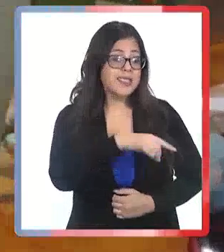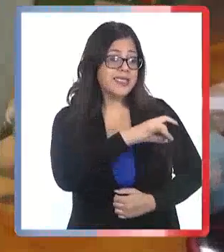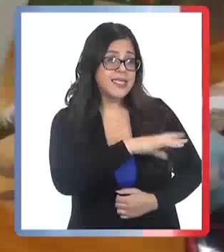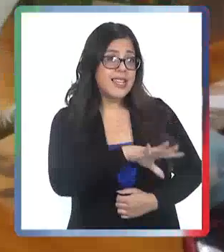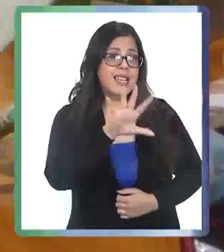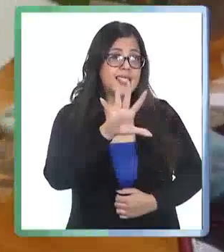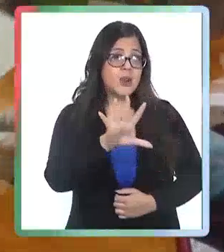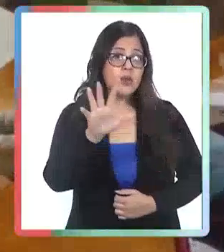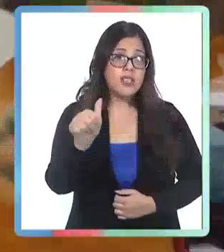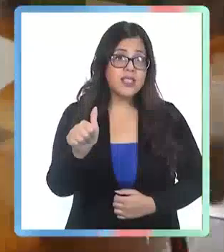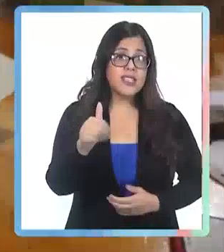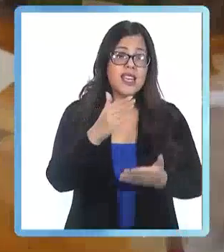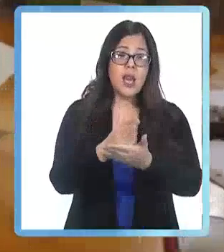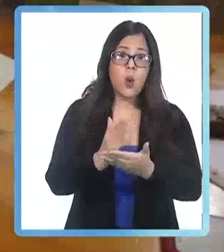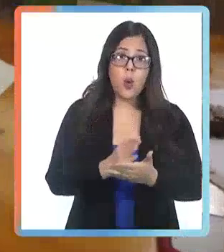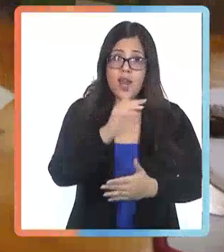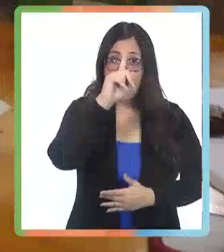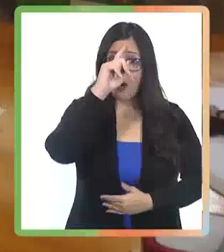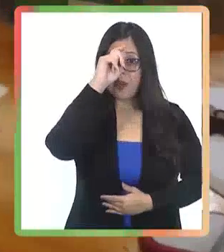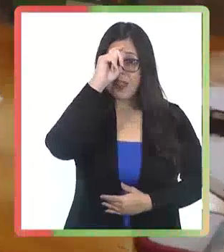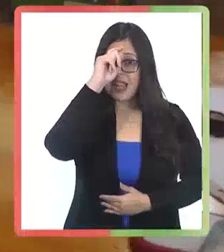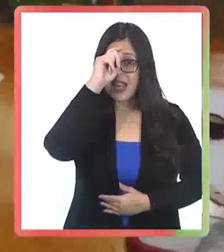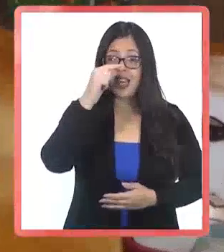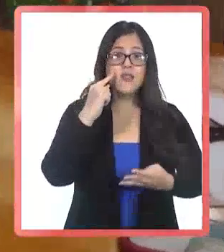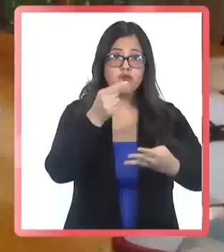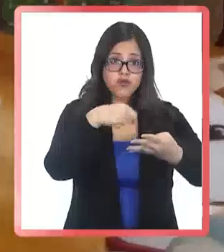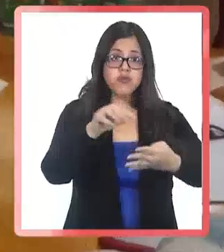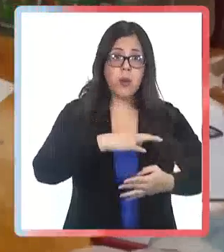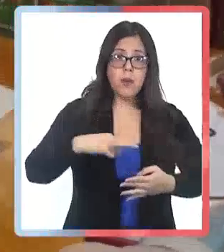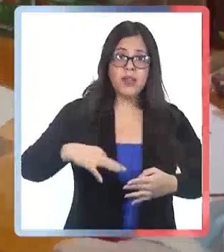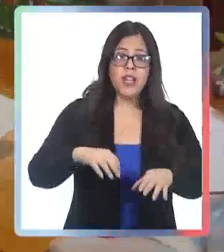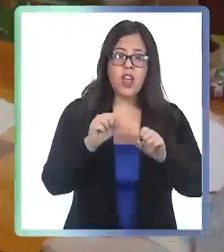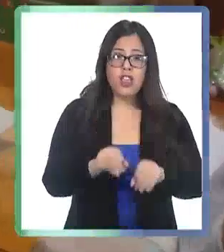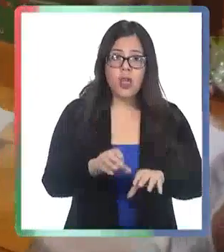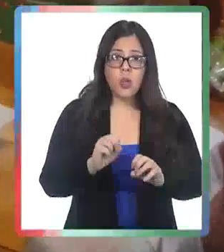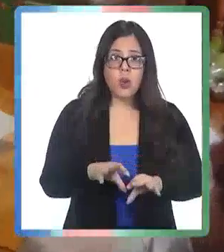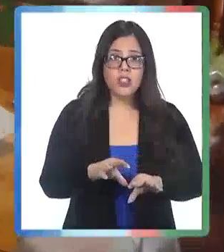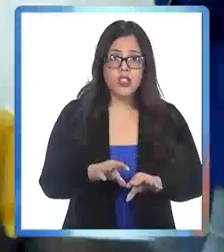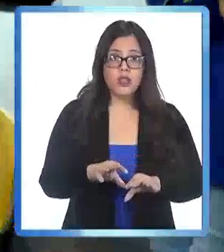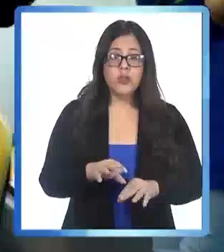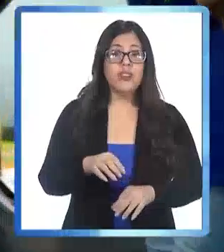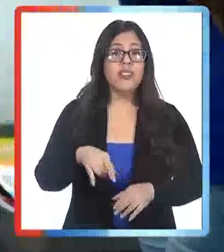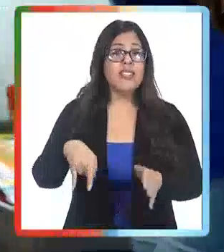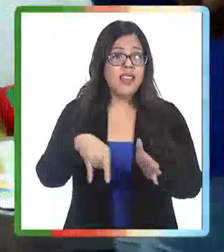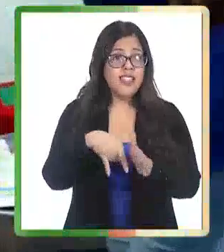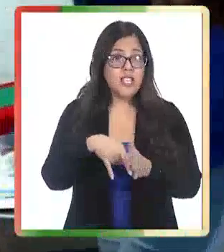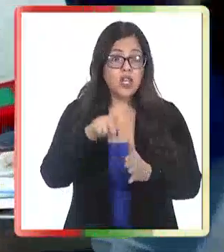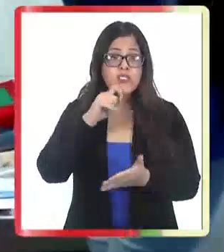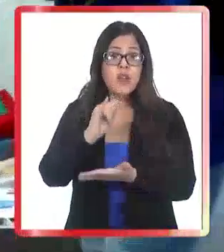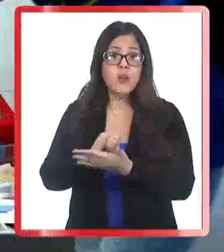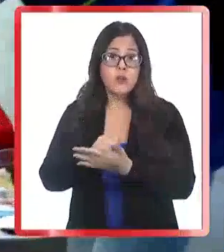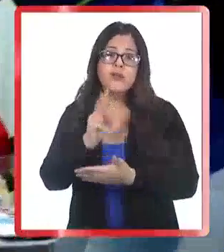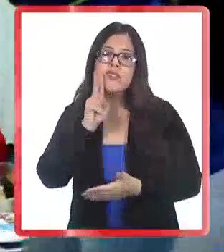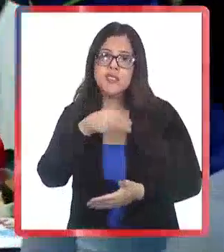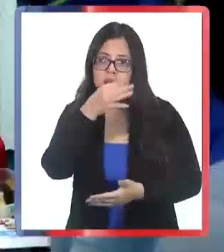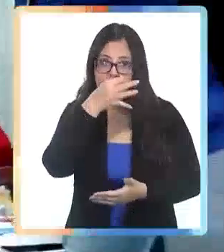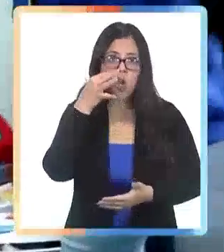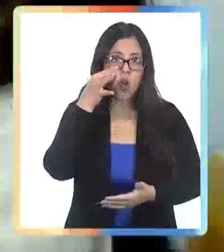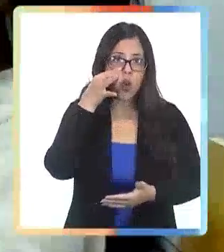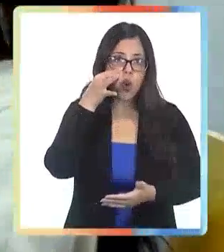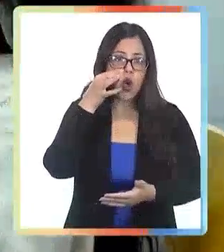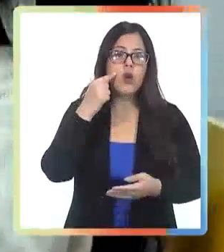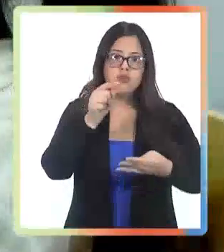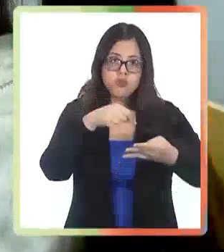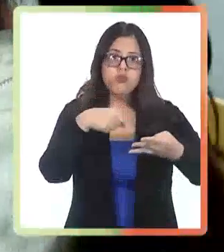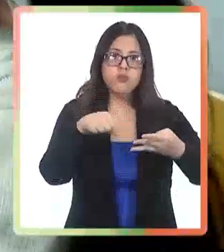Ahí está. En Chile son 56 las escuelas hospitalarias reconocidas por el Ministerio de Educación. La de Chiloé es una institución sin fines de